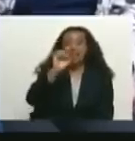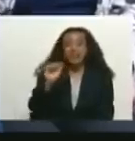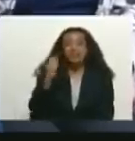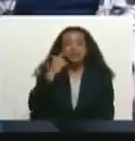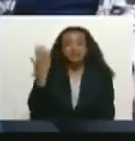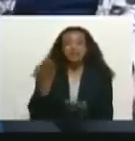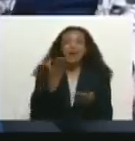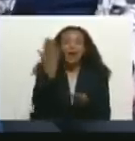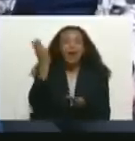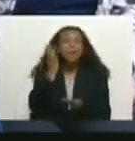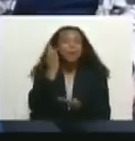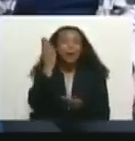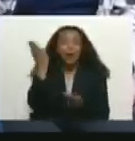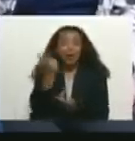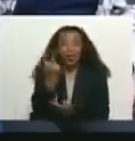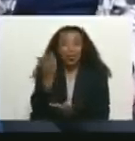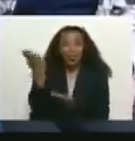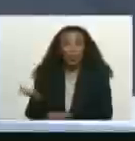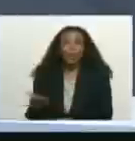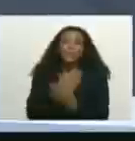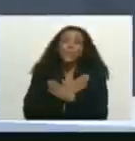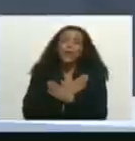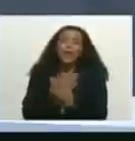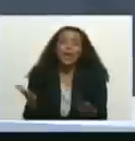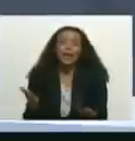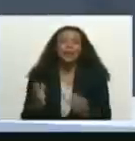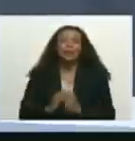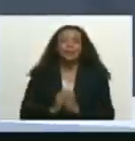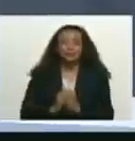Bienvenida. Muy querida.